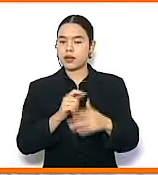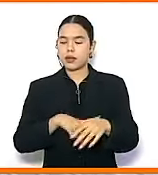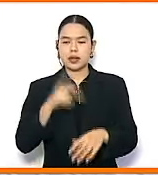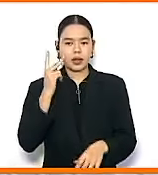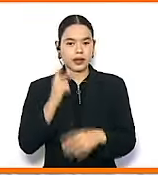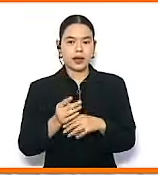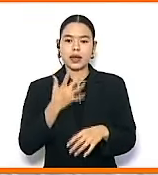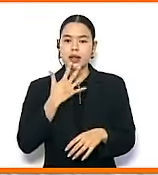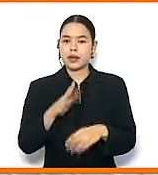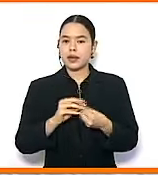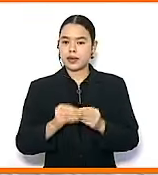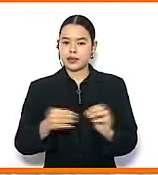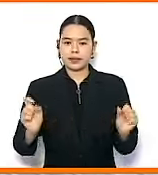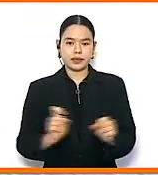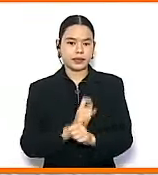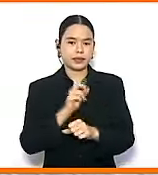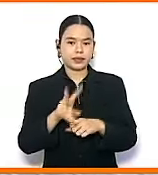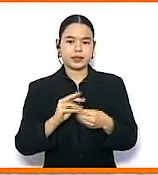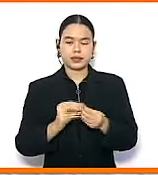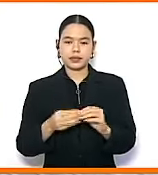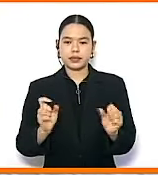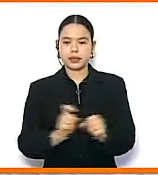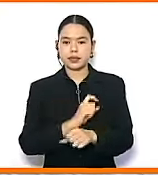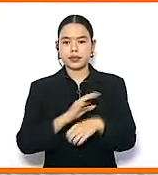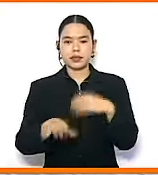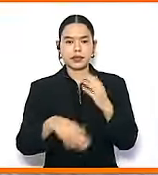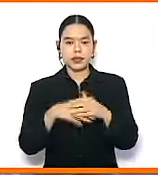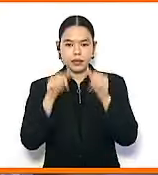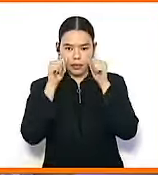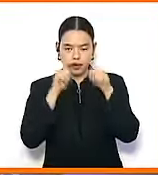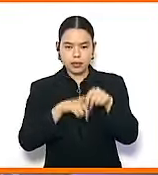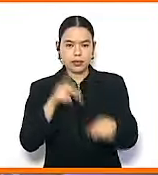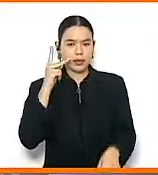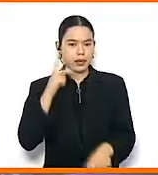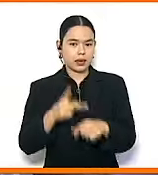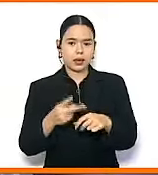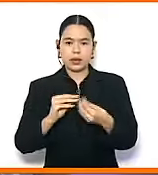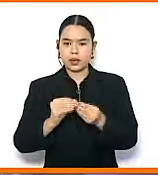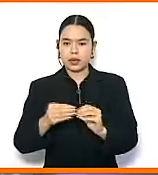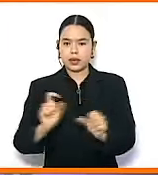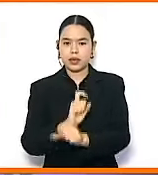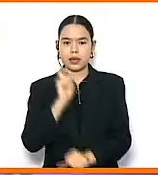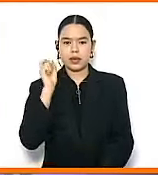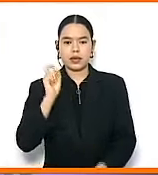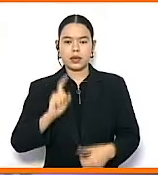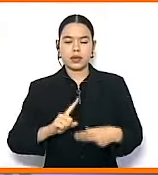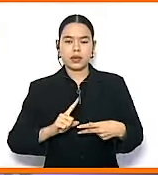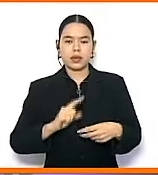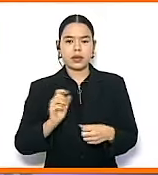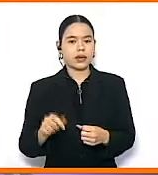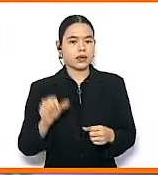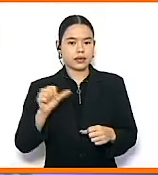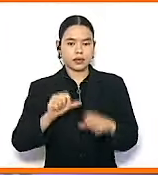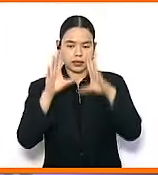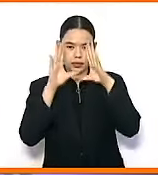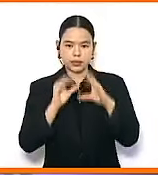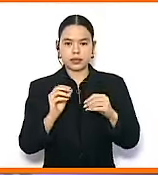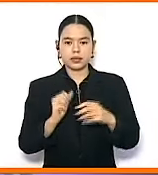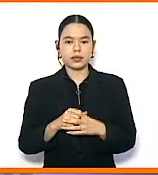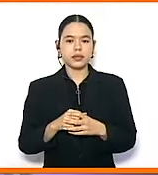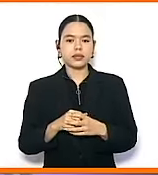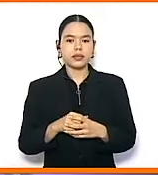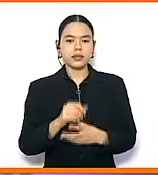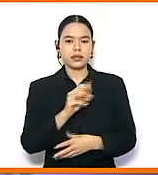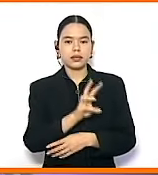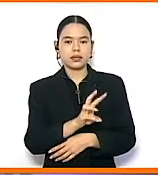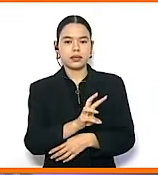afortunados dígitos, dos números ganadores. Atento, porque en tu primera posición, tu primer dígito seleccionado en esta noche, el